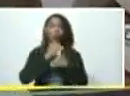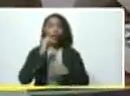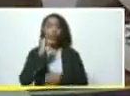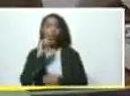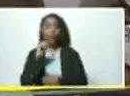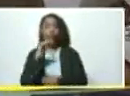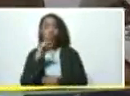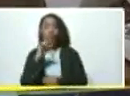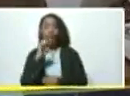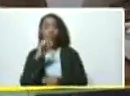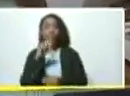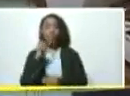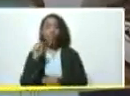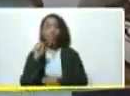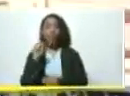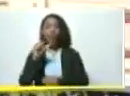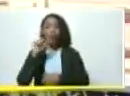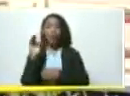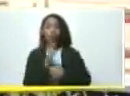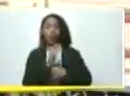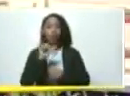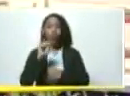Sunagro, saludos.